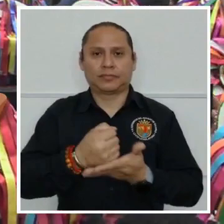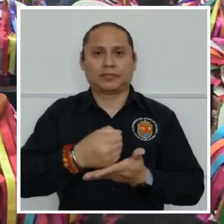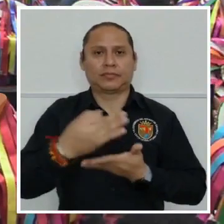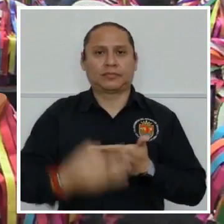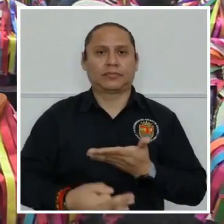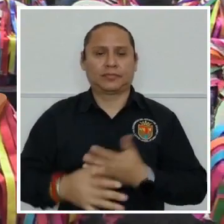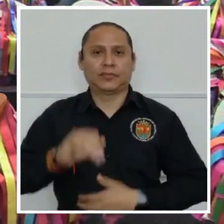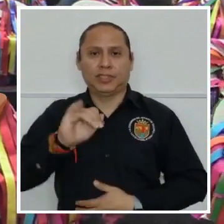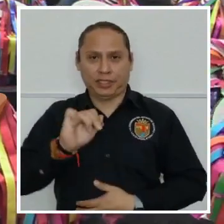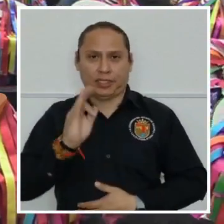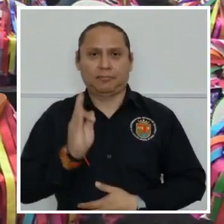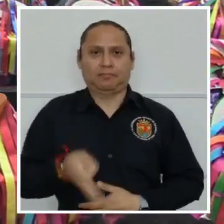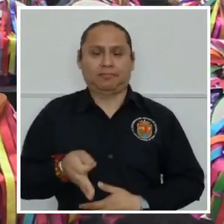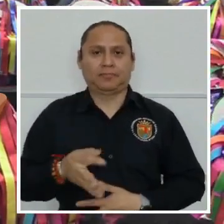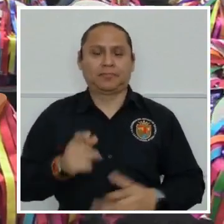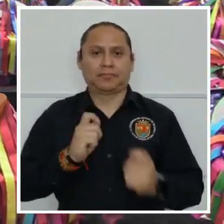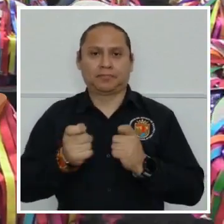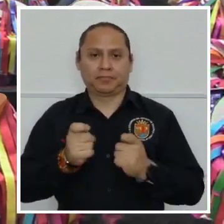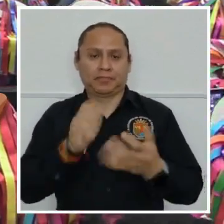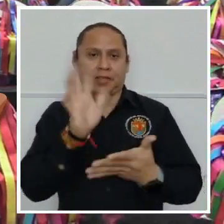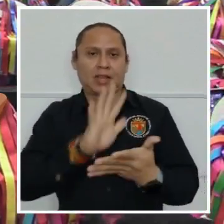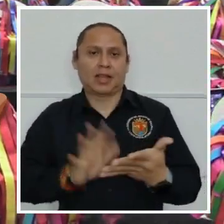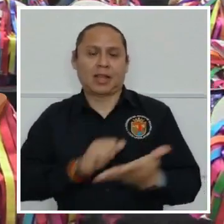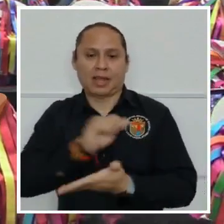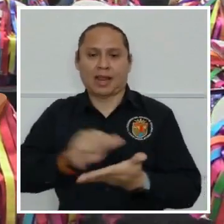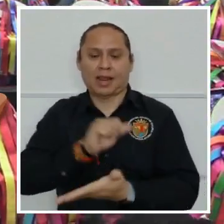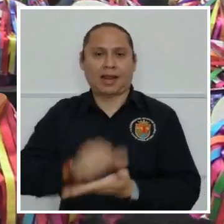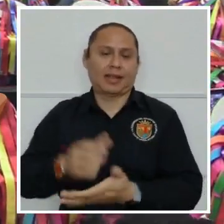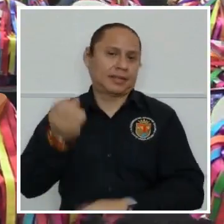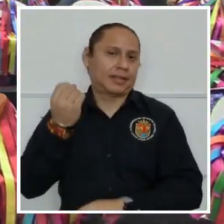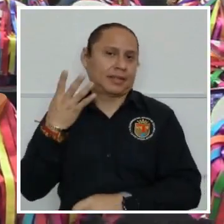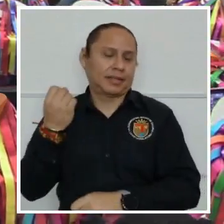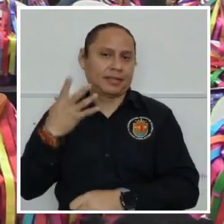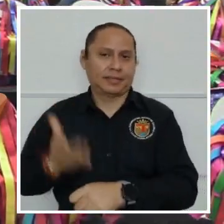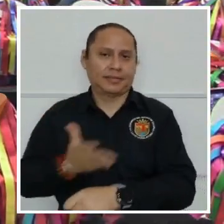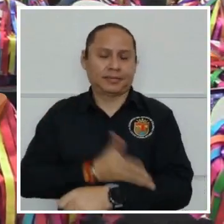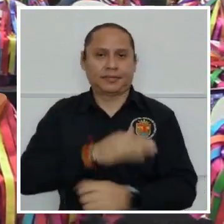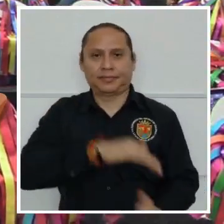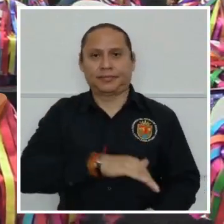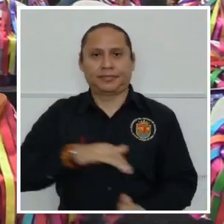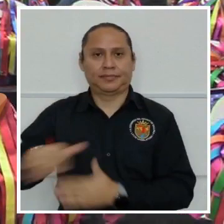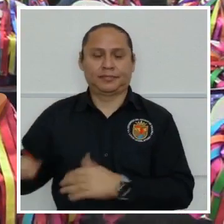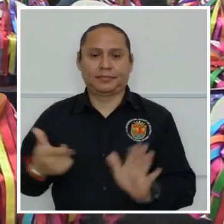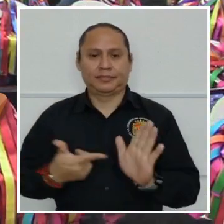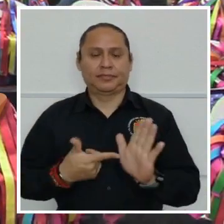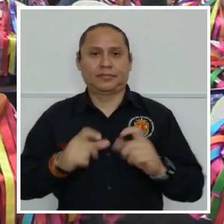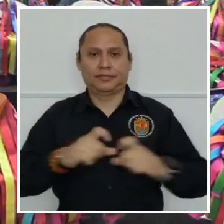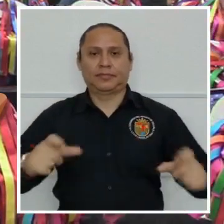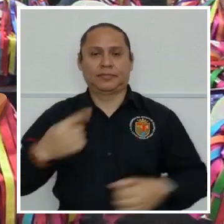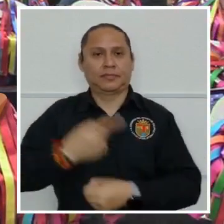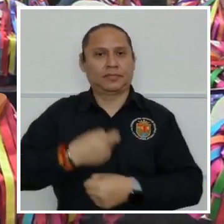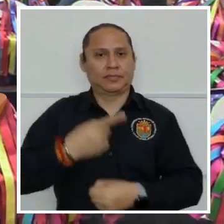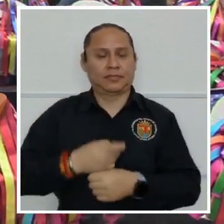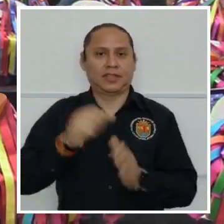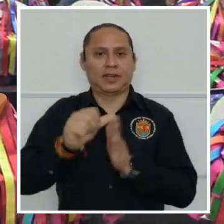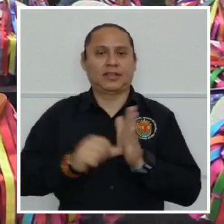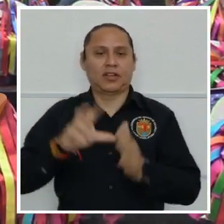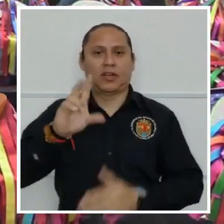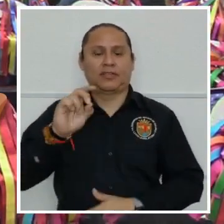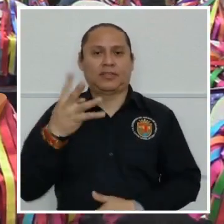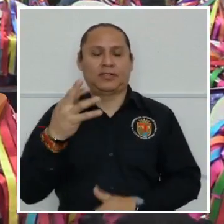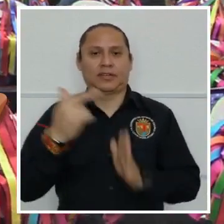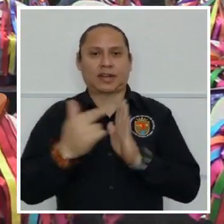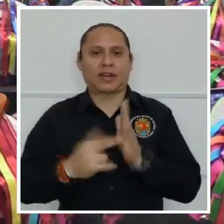Aprobada, se dispensa la lectura del acta de la sesión anterior. Con fundamento en la fracción primera del artículo 34